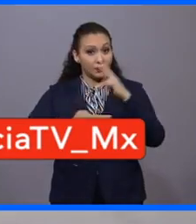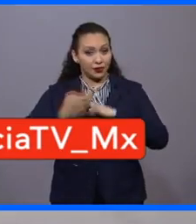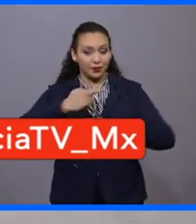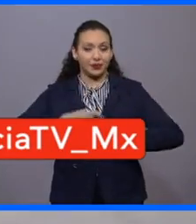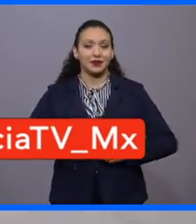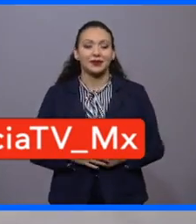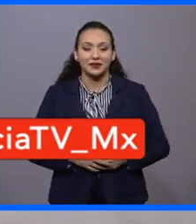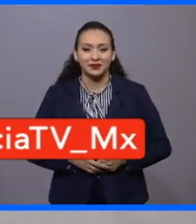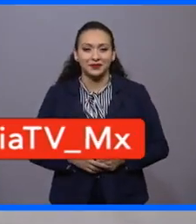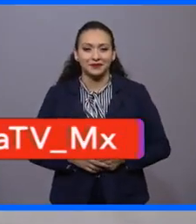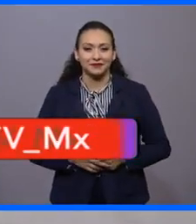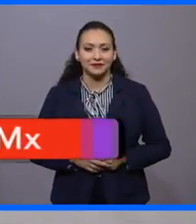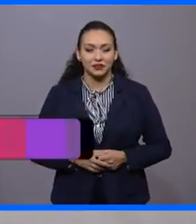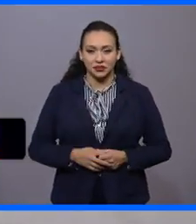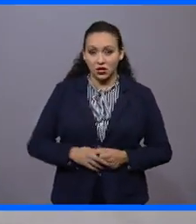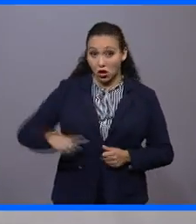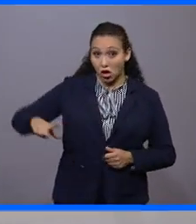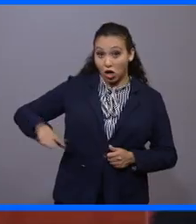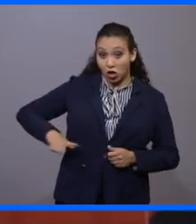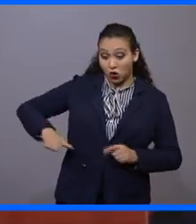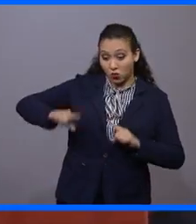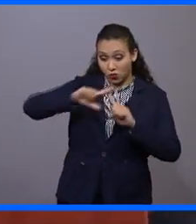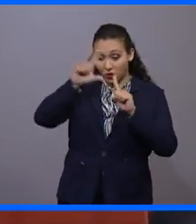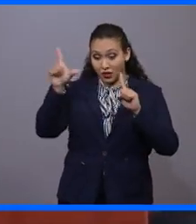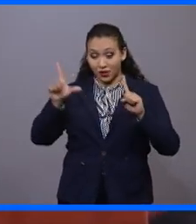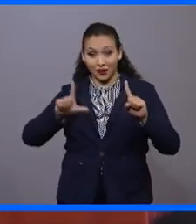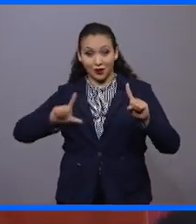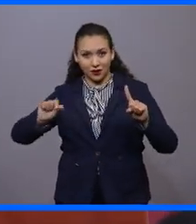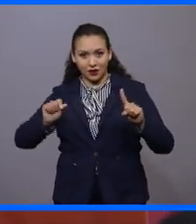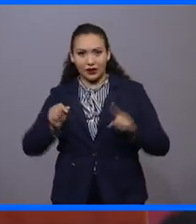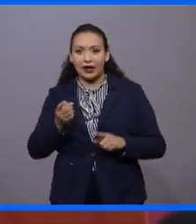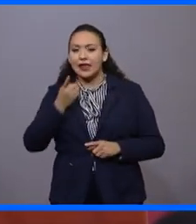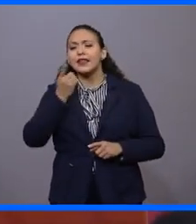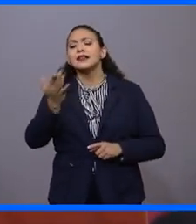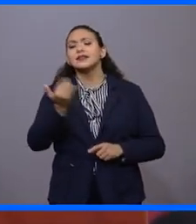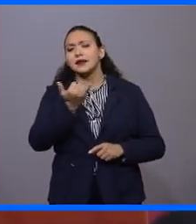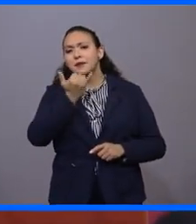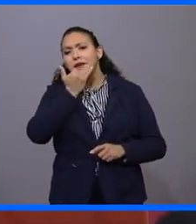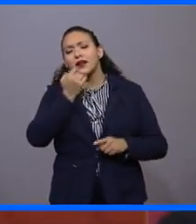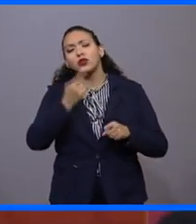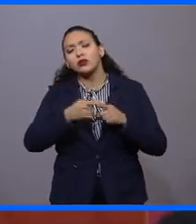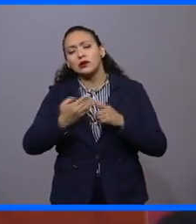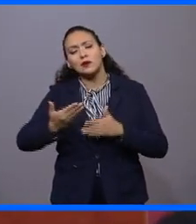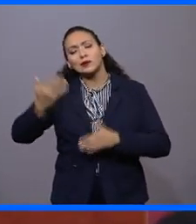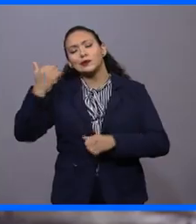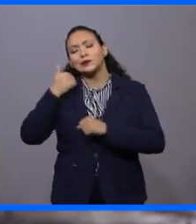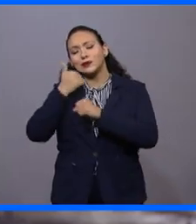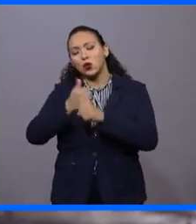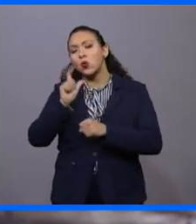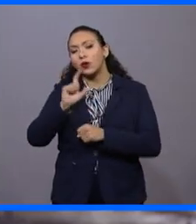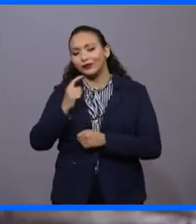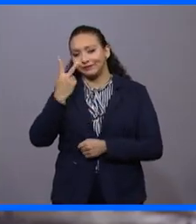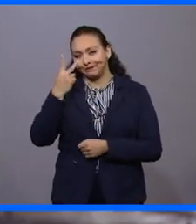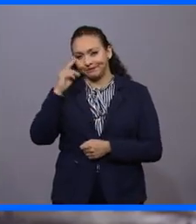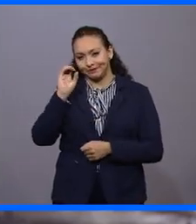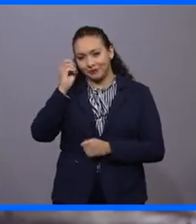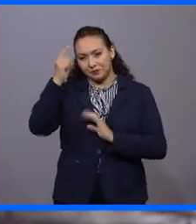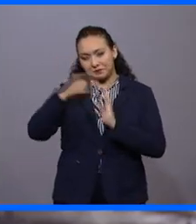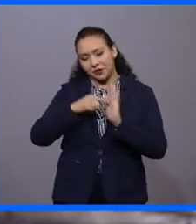regresar, el gobierno federal reitera disculpa a víctimas de los hechos violentos del 2 de octubre